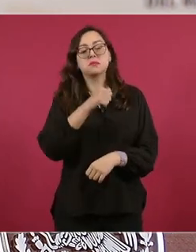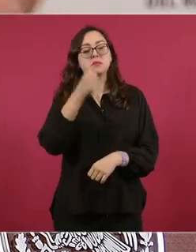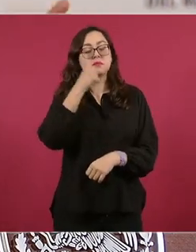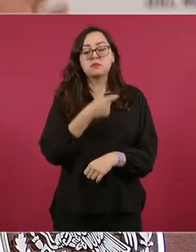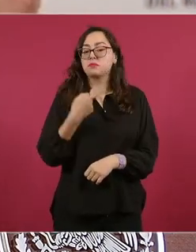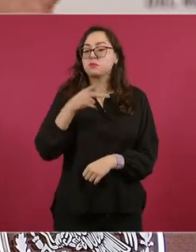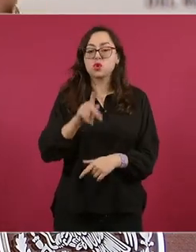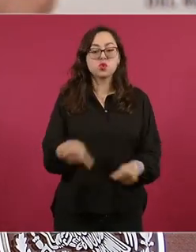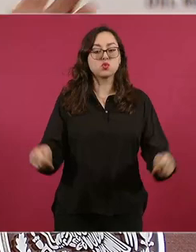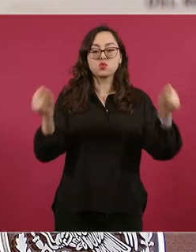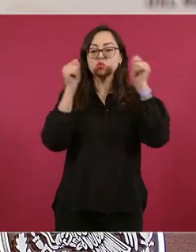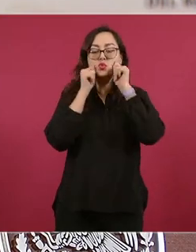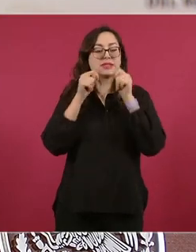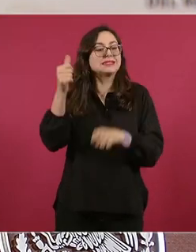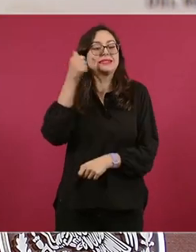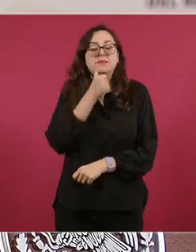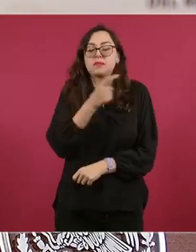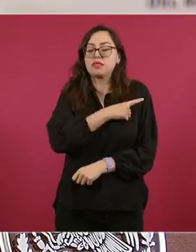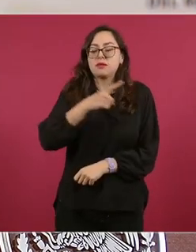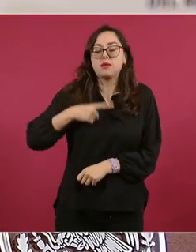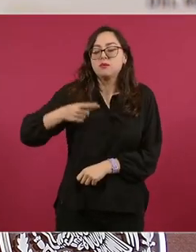Pero hay que ir por la verdad,